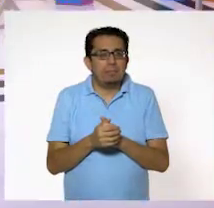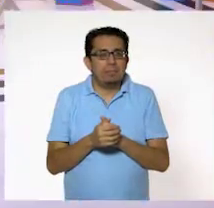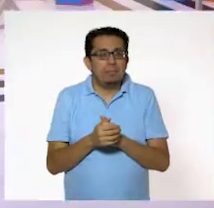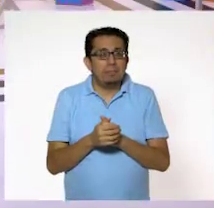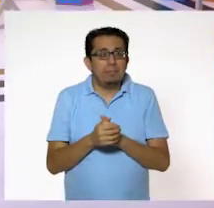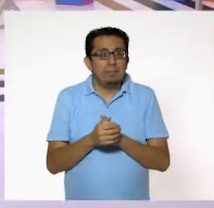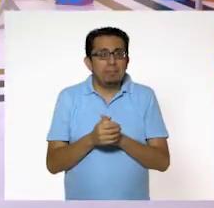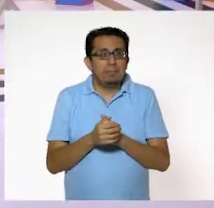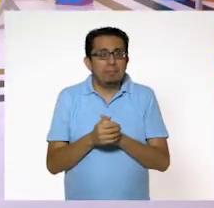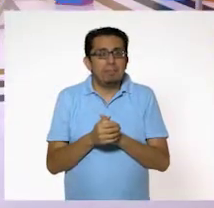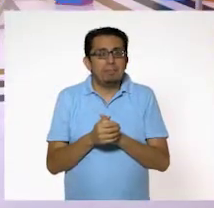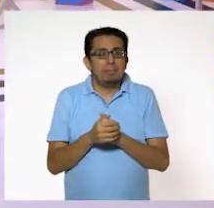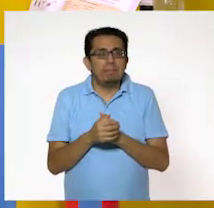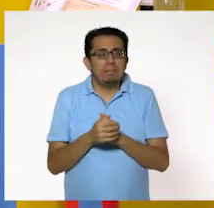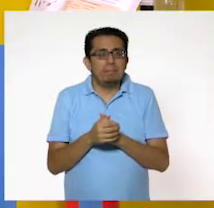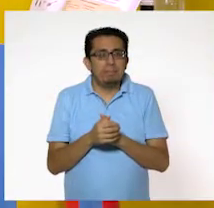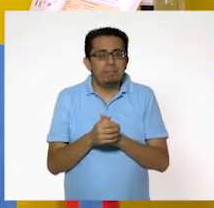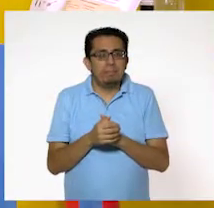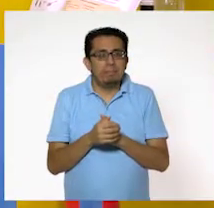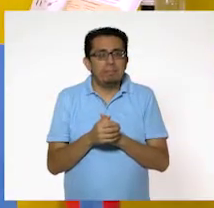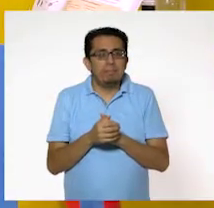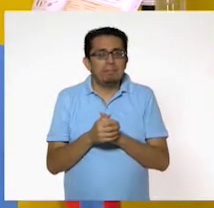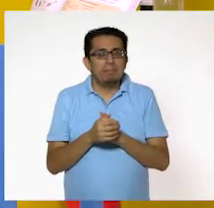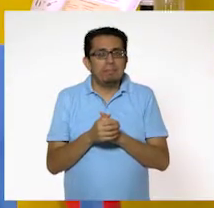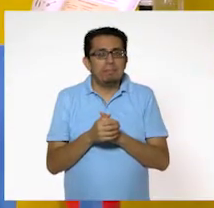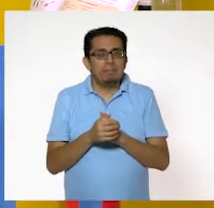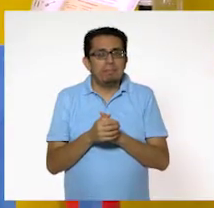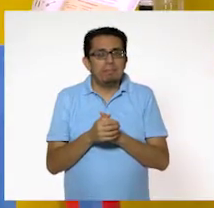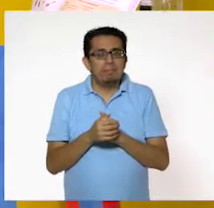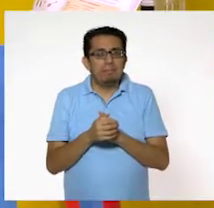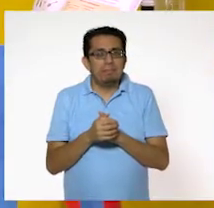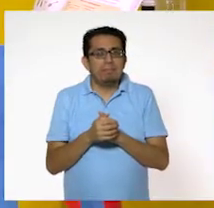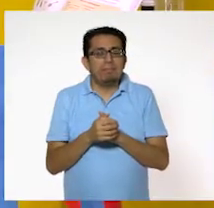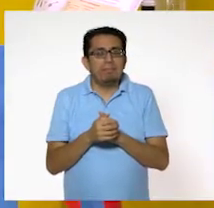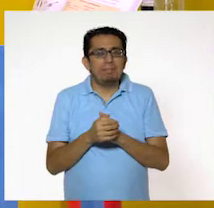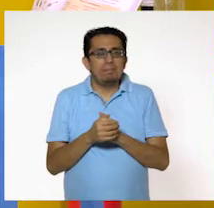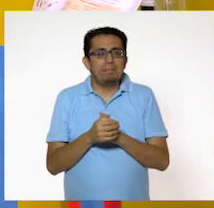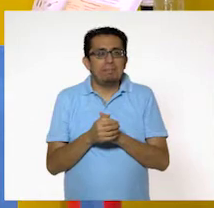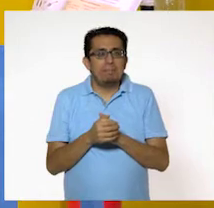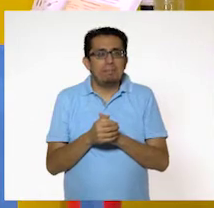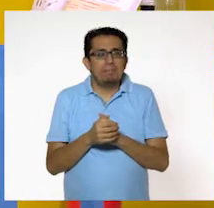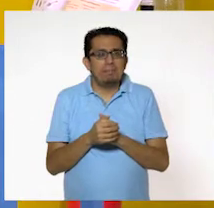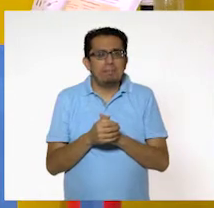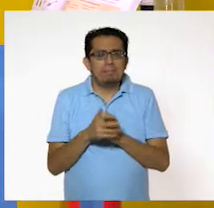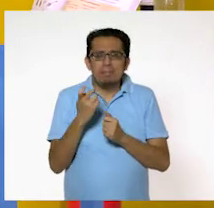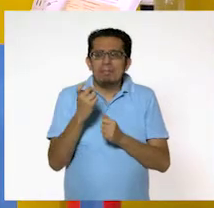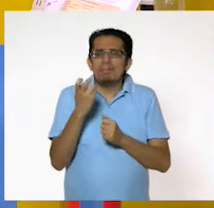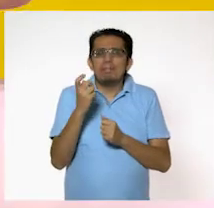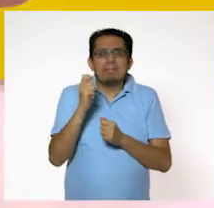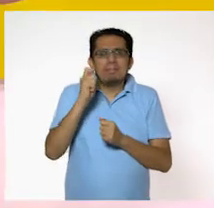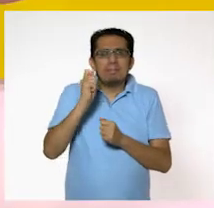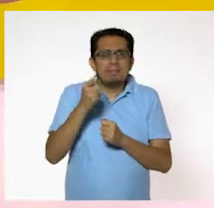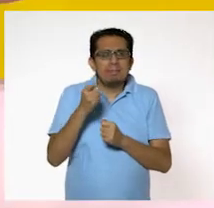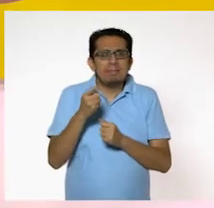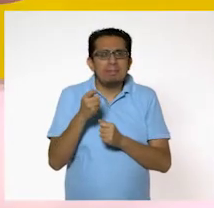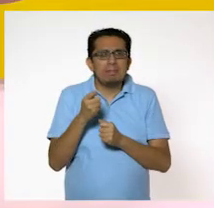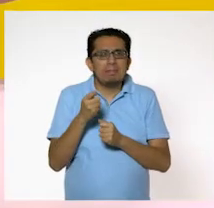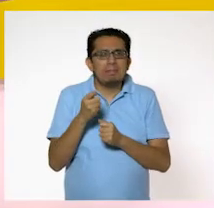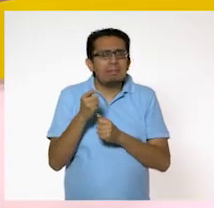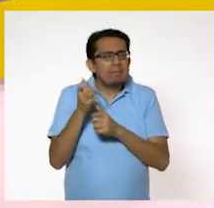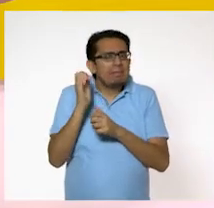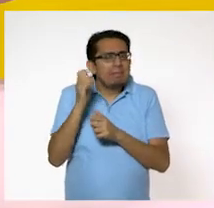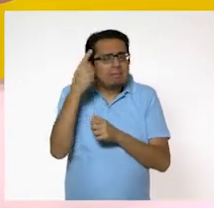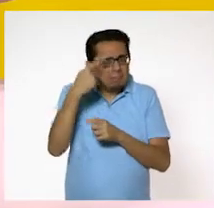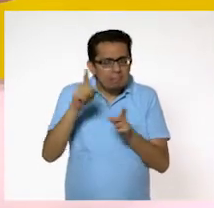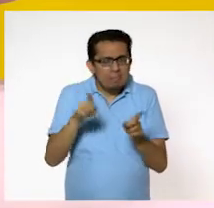Ahora sí, entraste en su con todo. Con ritmo y todo. ¿Es un instrumento? Así es. Lo